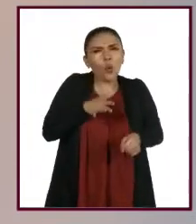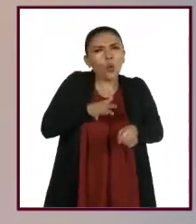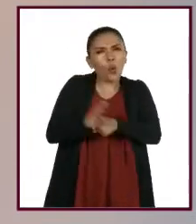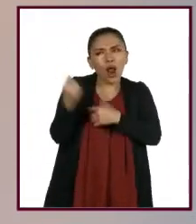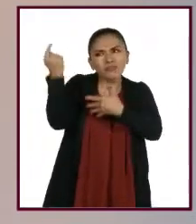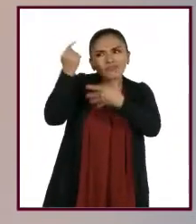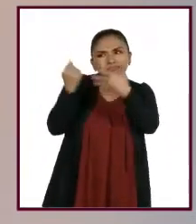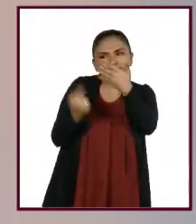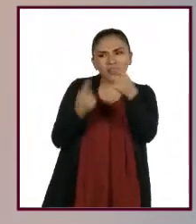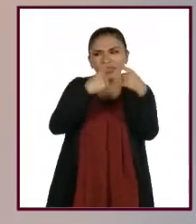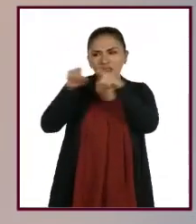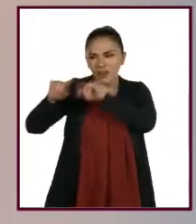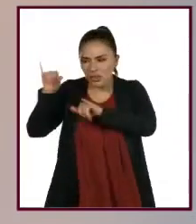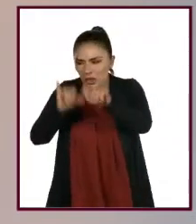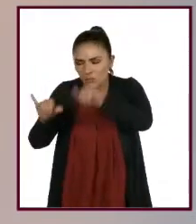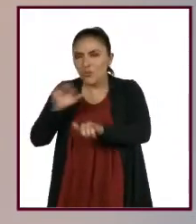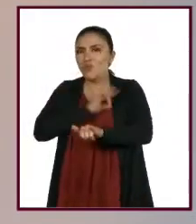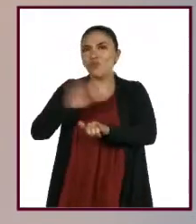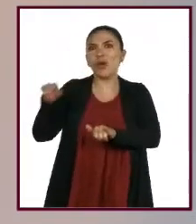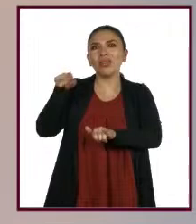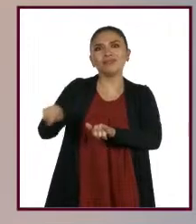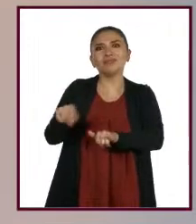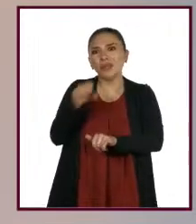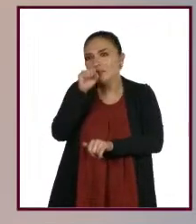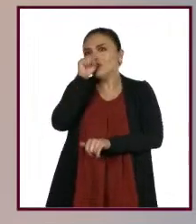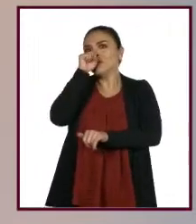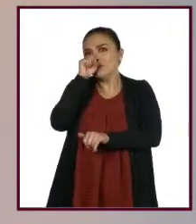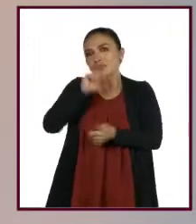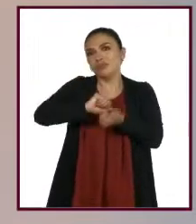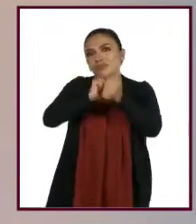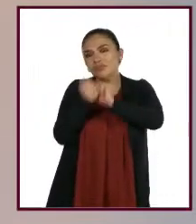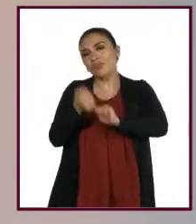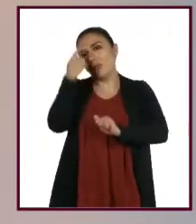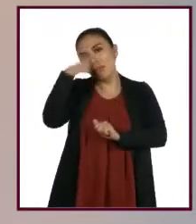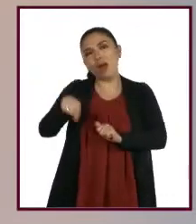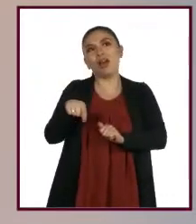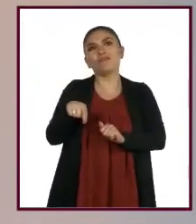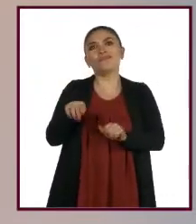son proclives para ser inhalables y